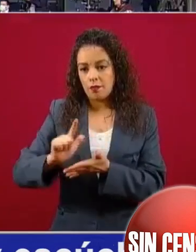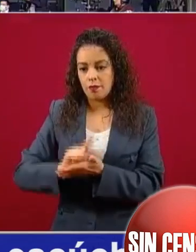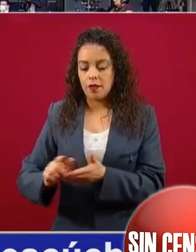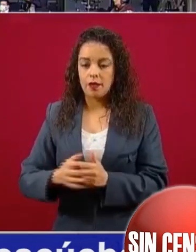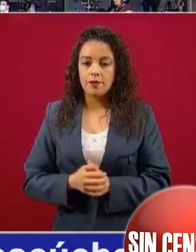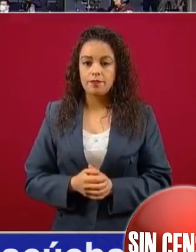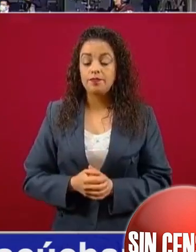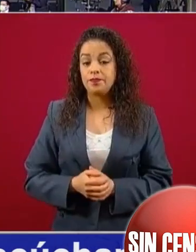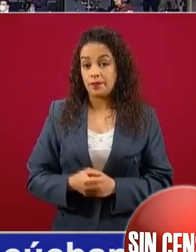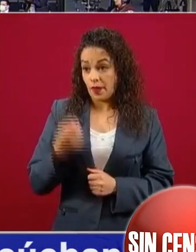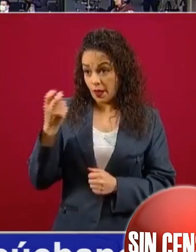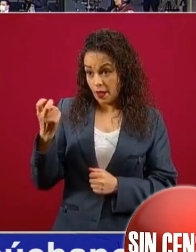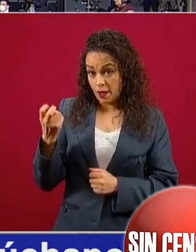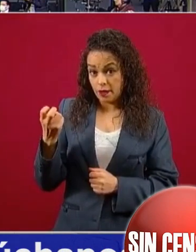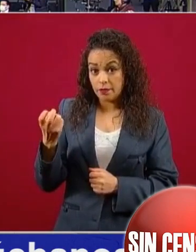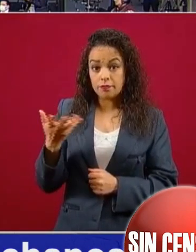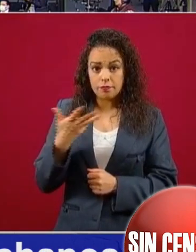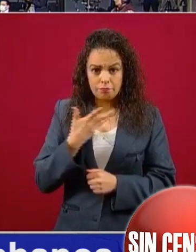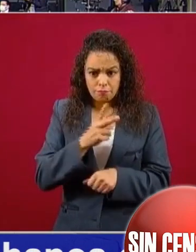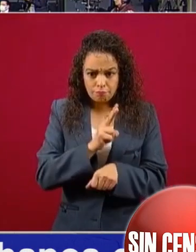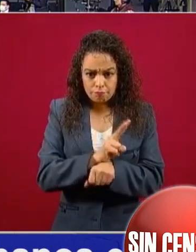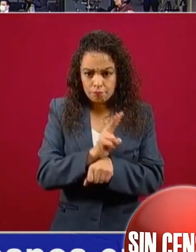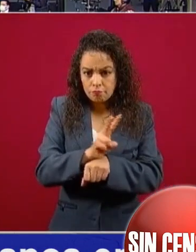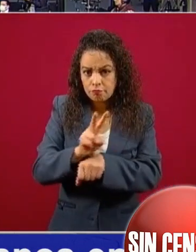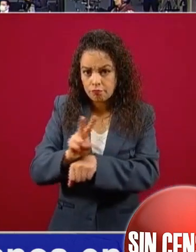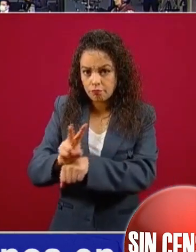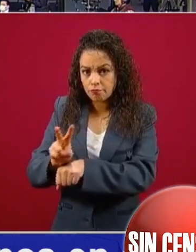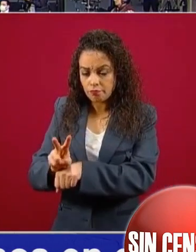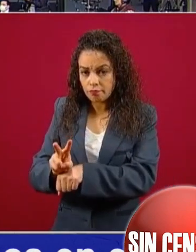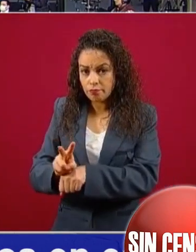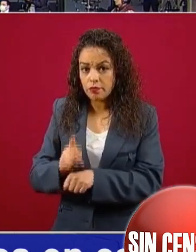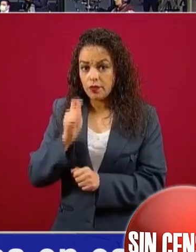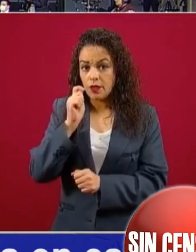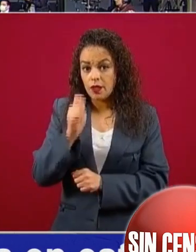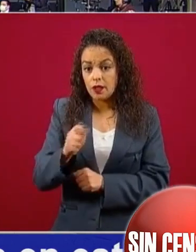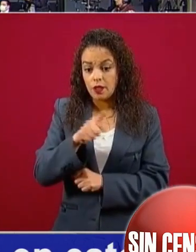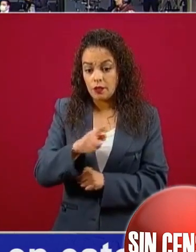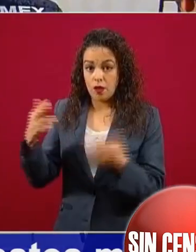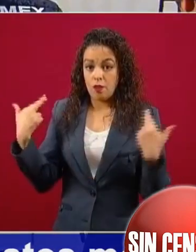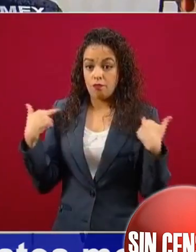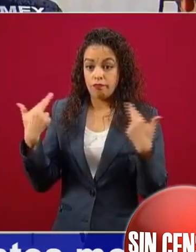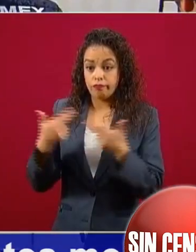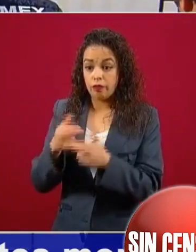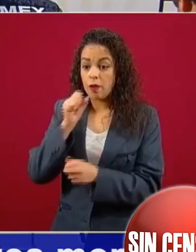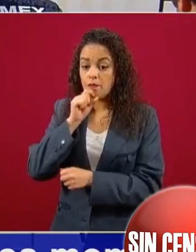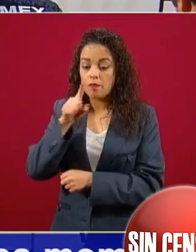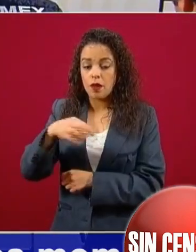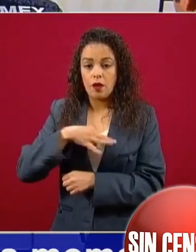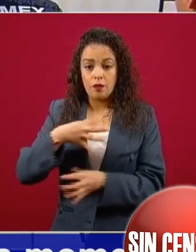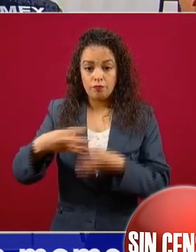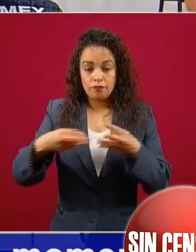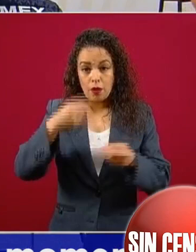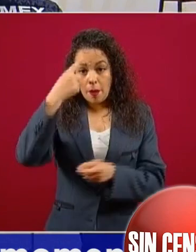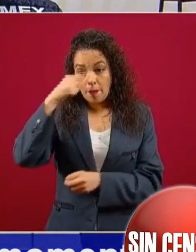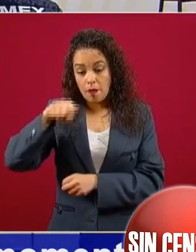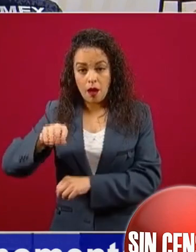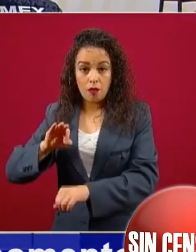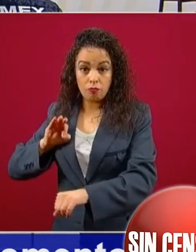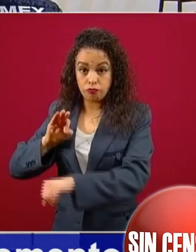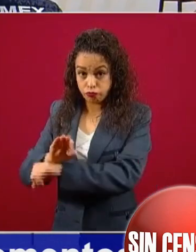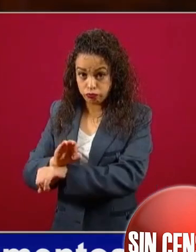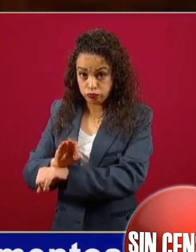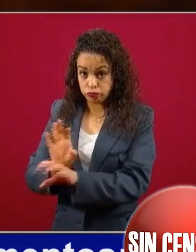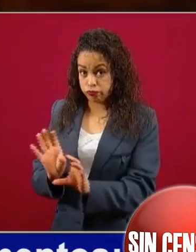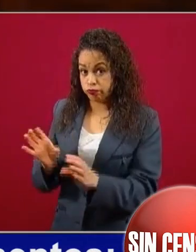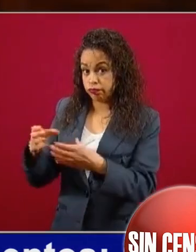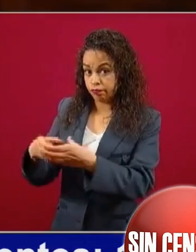¿Hay un monitoreo de lo que está sucediendo también en el magisterio en cuanto a también darle protección a este sector? Sí,